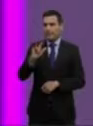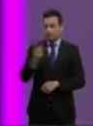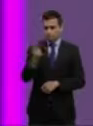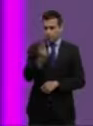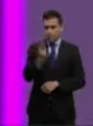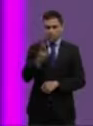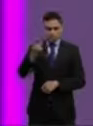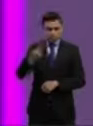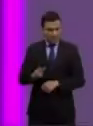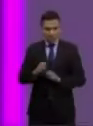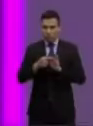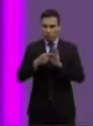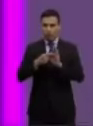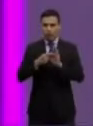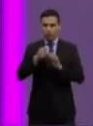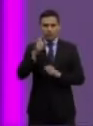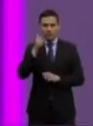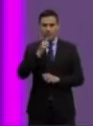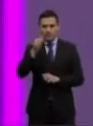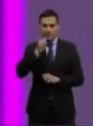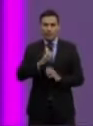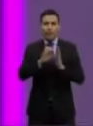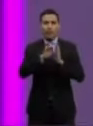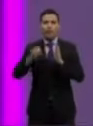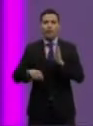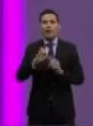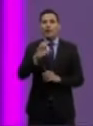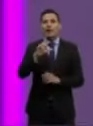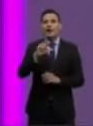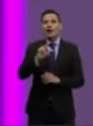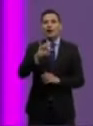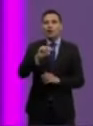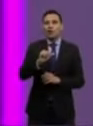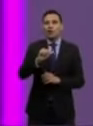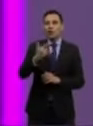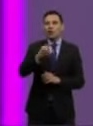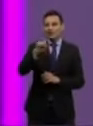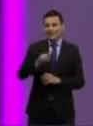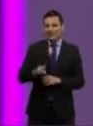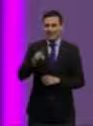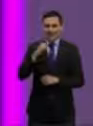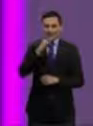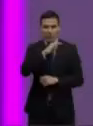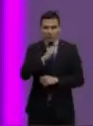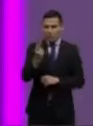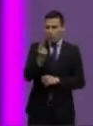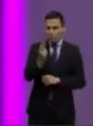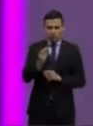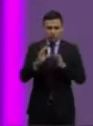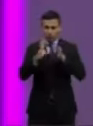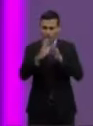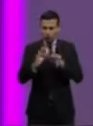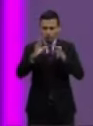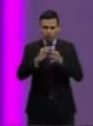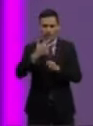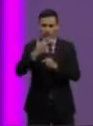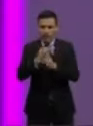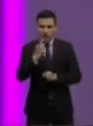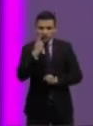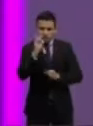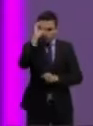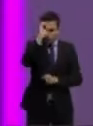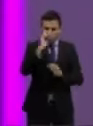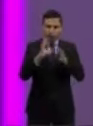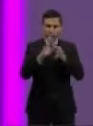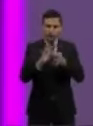transparentes. Frente a la oposición hipócrita como la de Claudio X González, ustedes son transparentes, le hablan a la cámara y dan su punto